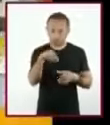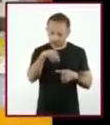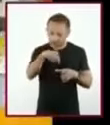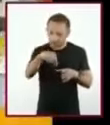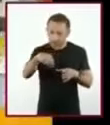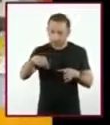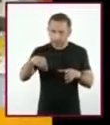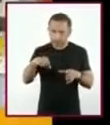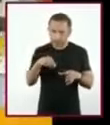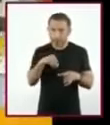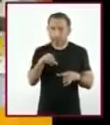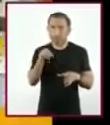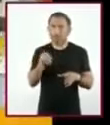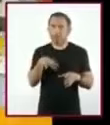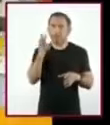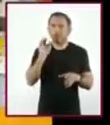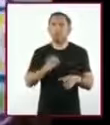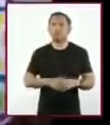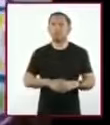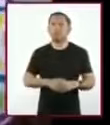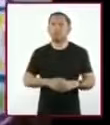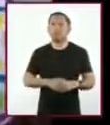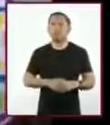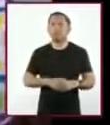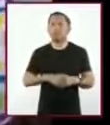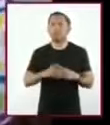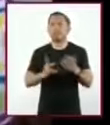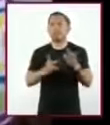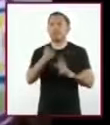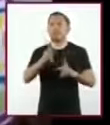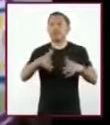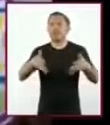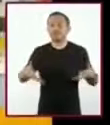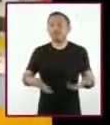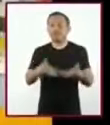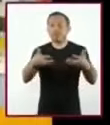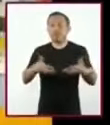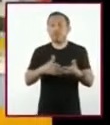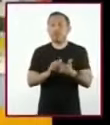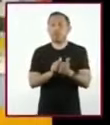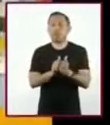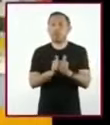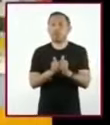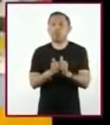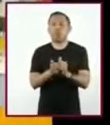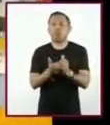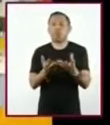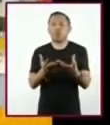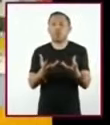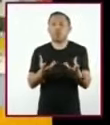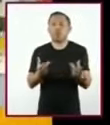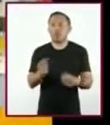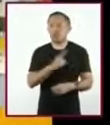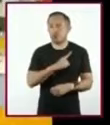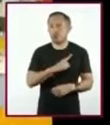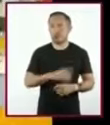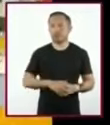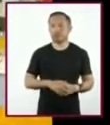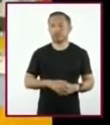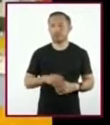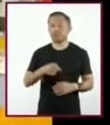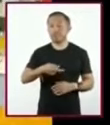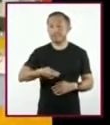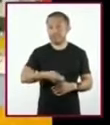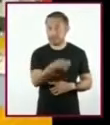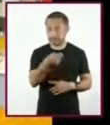Con esta pizca de sal, solito los vegetales van a empezar a sudar. Entonces, tengo un sartén caliente